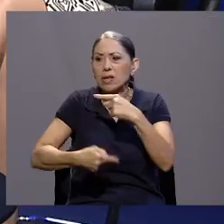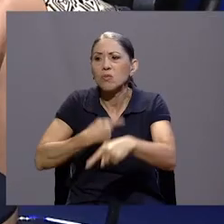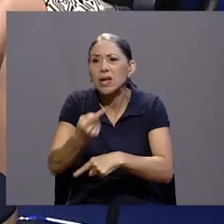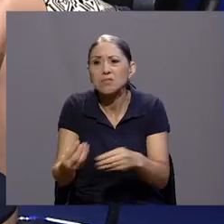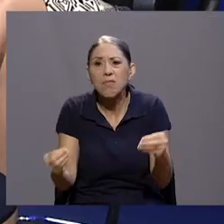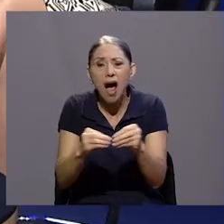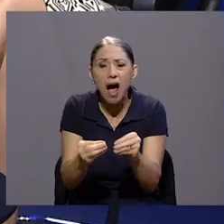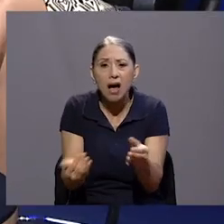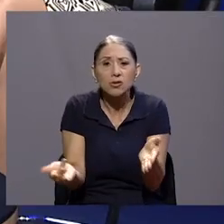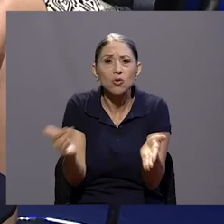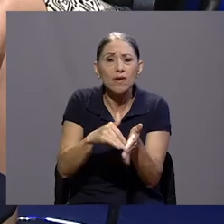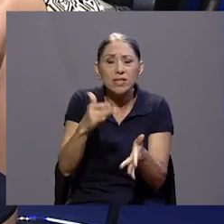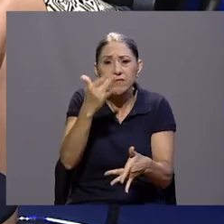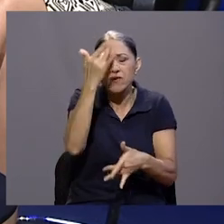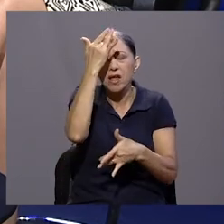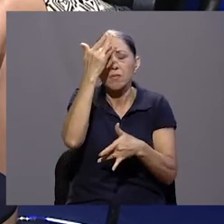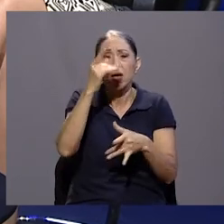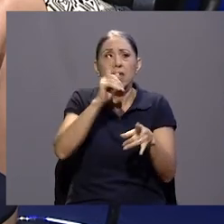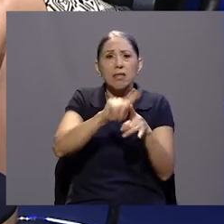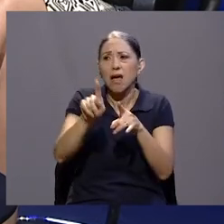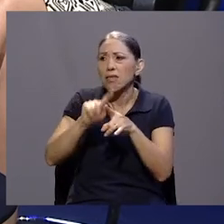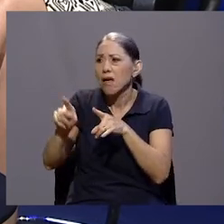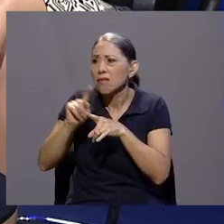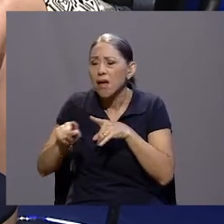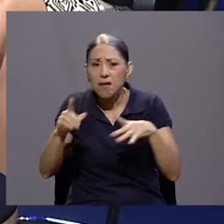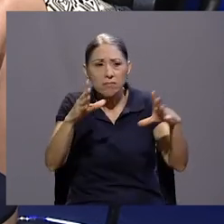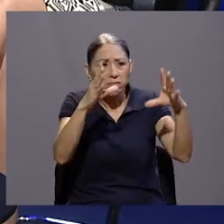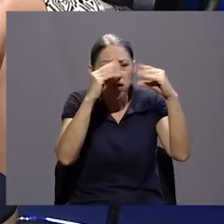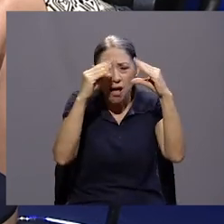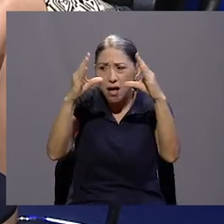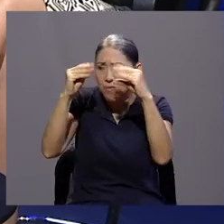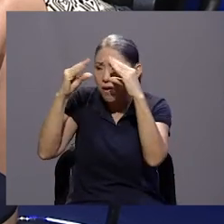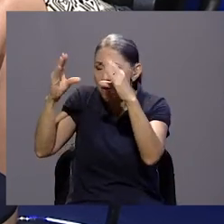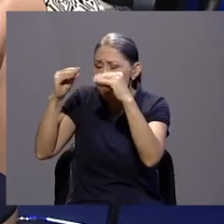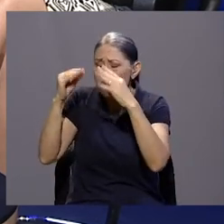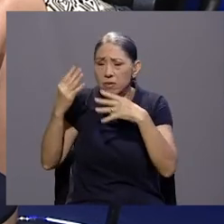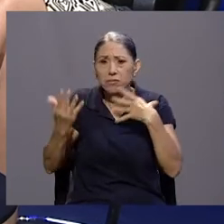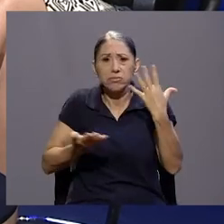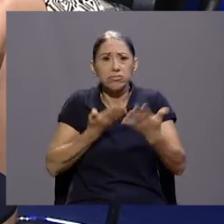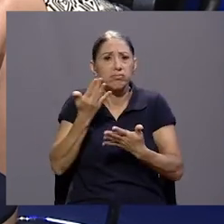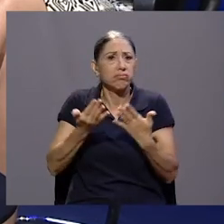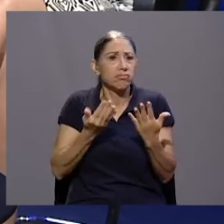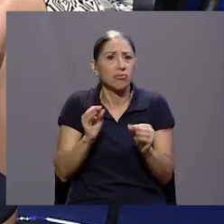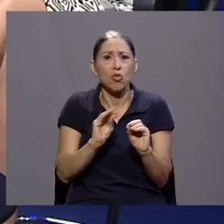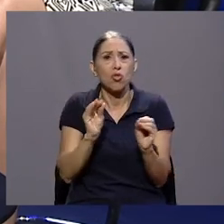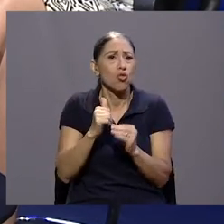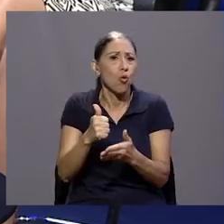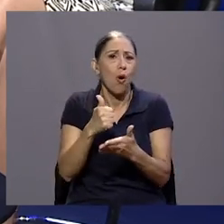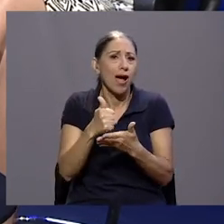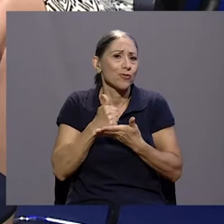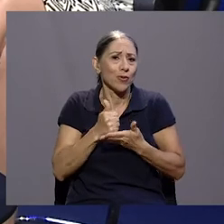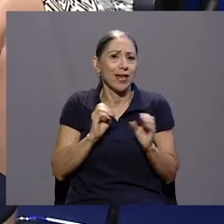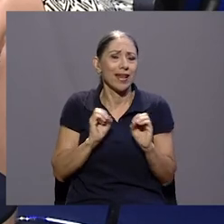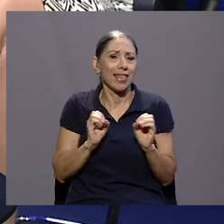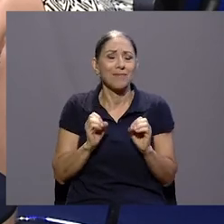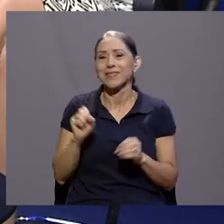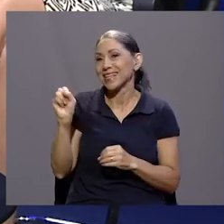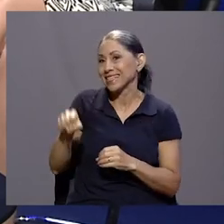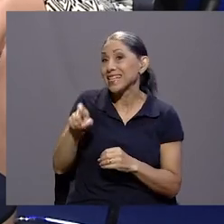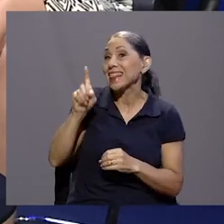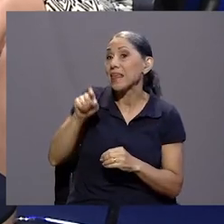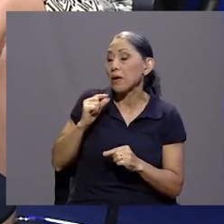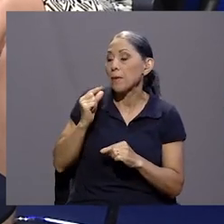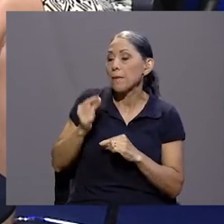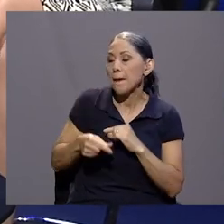pronósticos muchas veces casi apocalípticos de no ayuda en nada sí creo que es una dosificación porque también no podemos simplemente